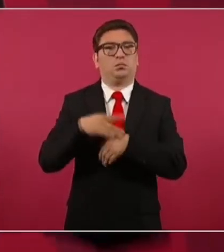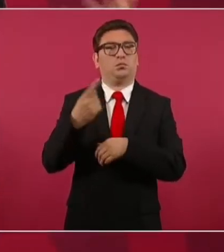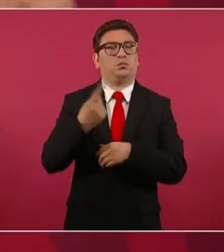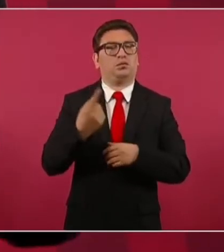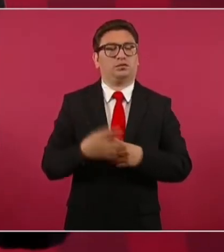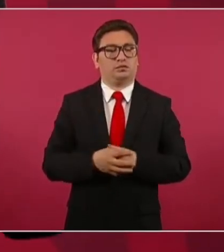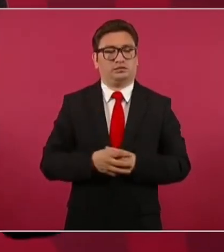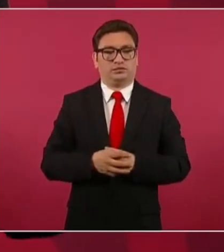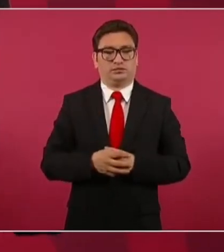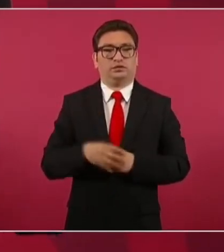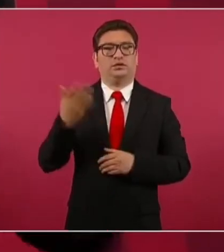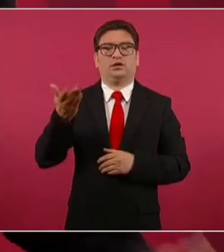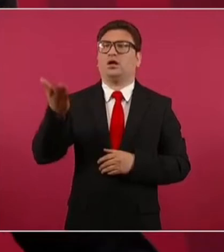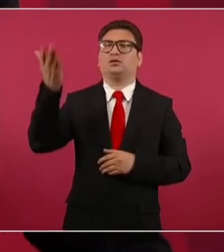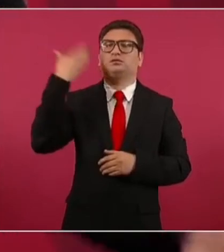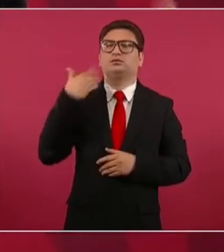porque antes